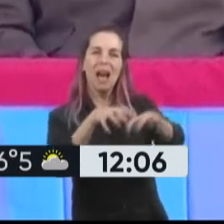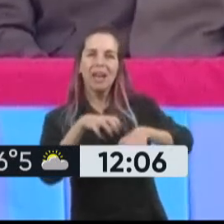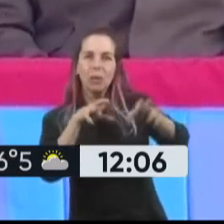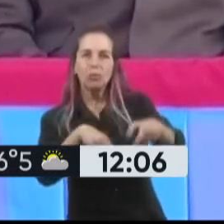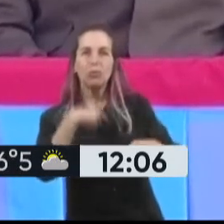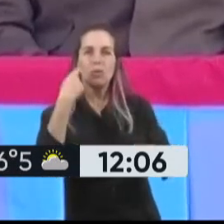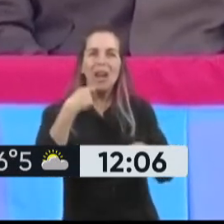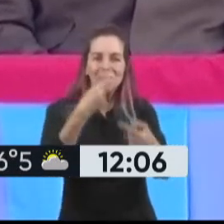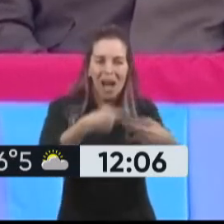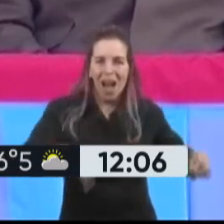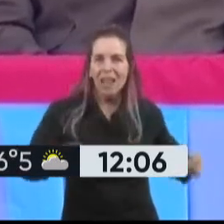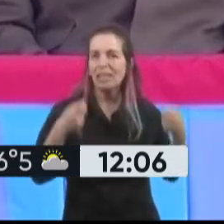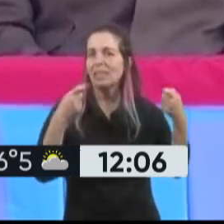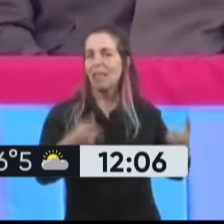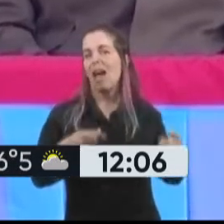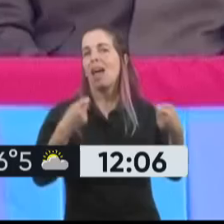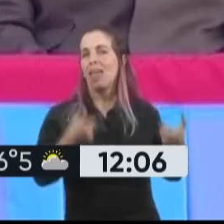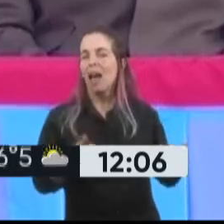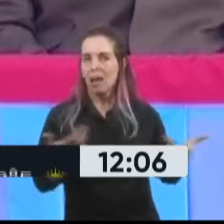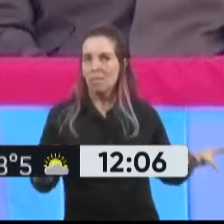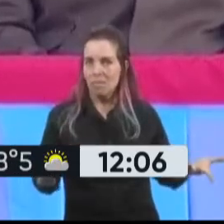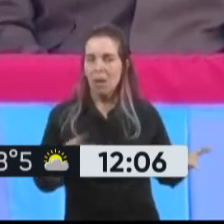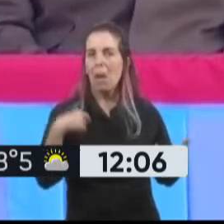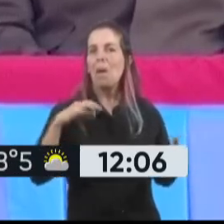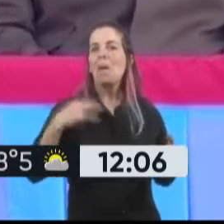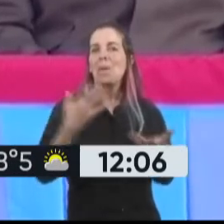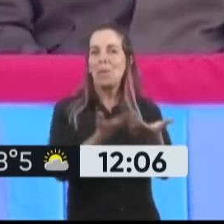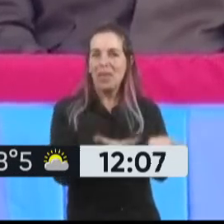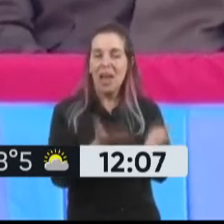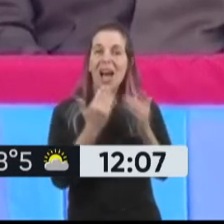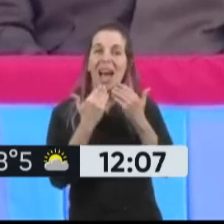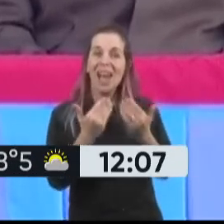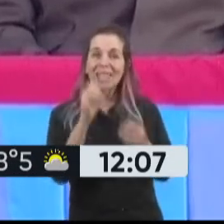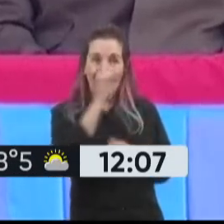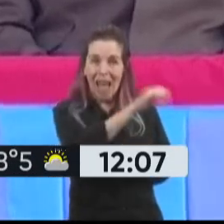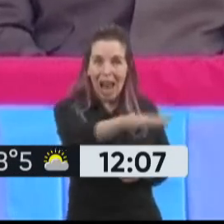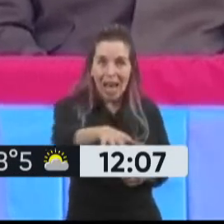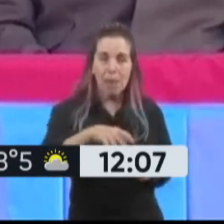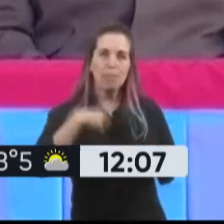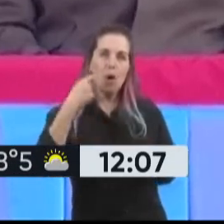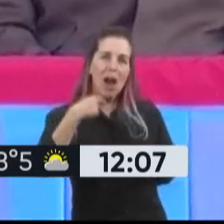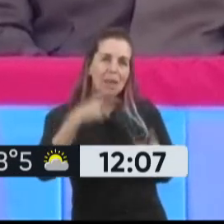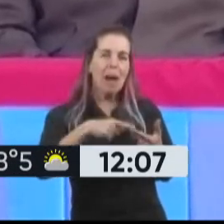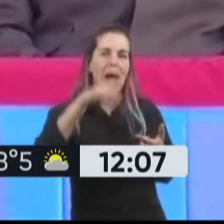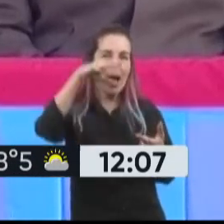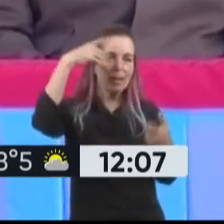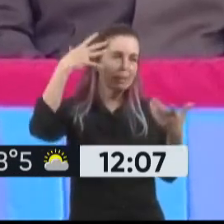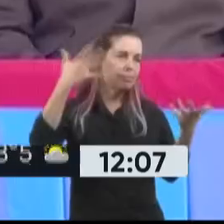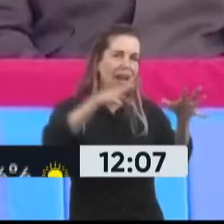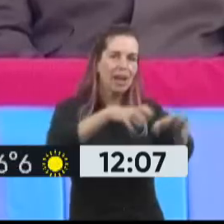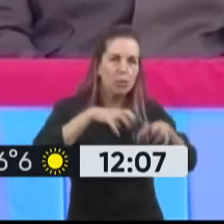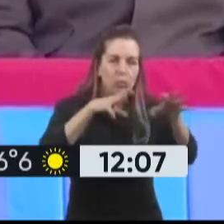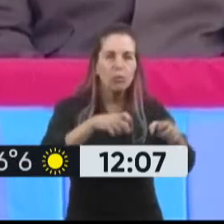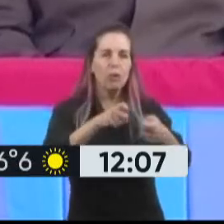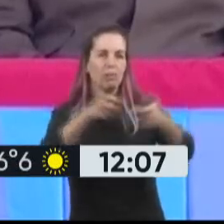hacer civilización. Fue la actividad agropecuaria la que nos permitió ocupar la extensión del territorio argentino y dominar la